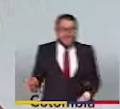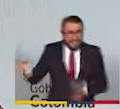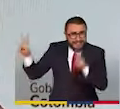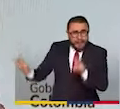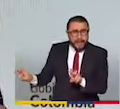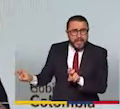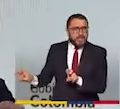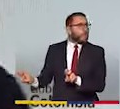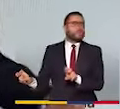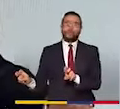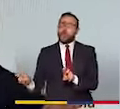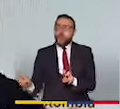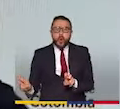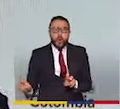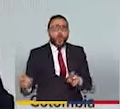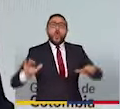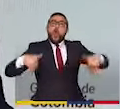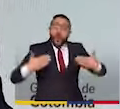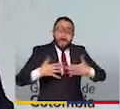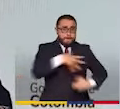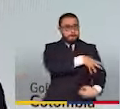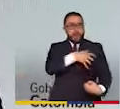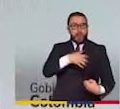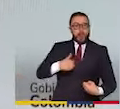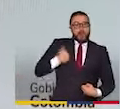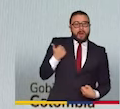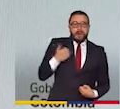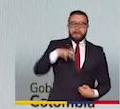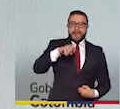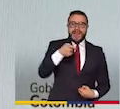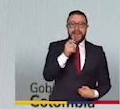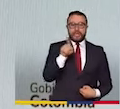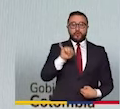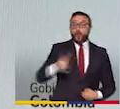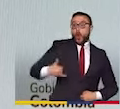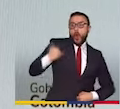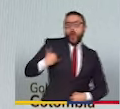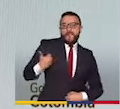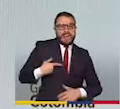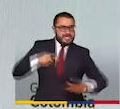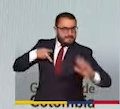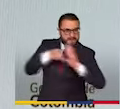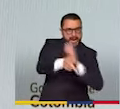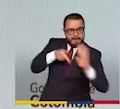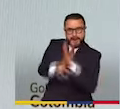Colombia usó Pegasus para asesinar jóvenes. ¿Dónde está la verdad?